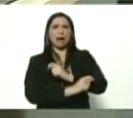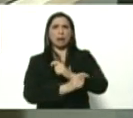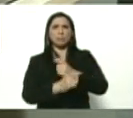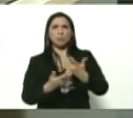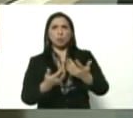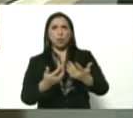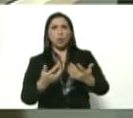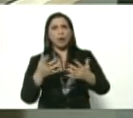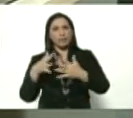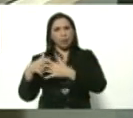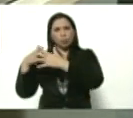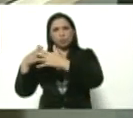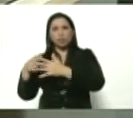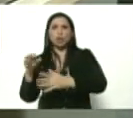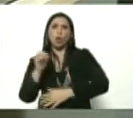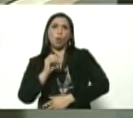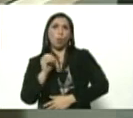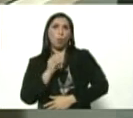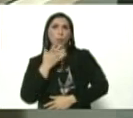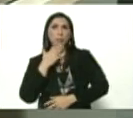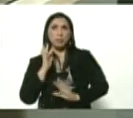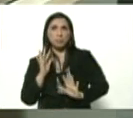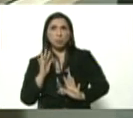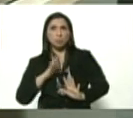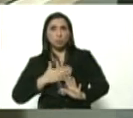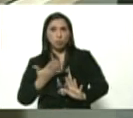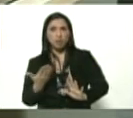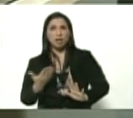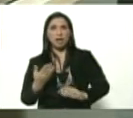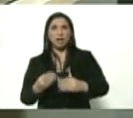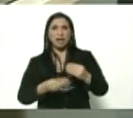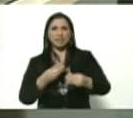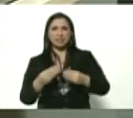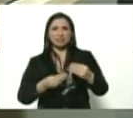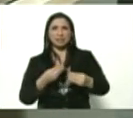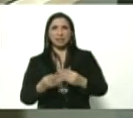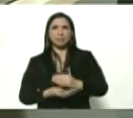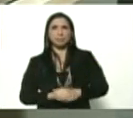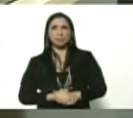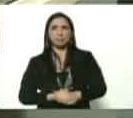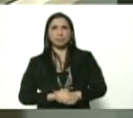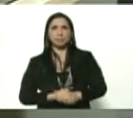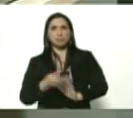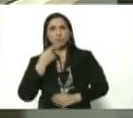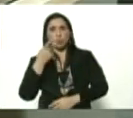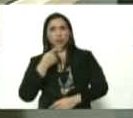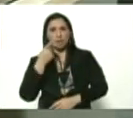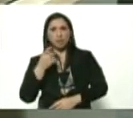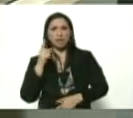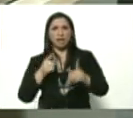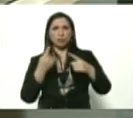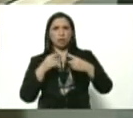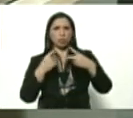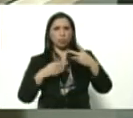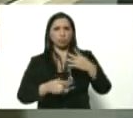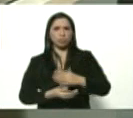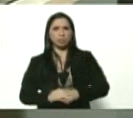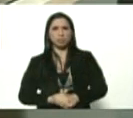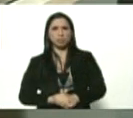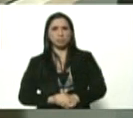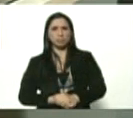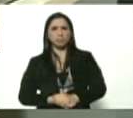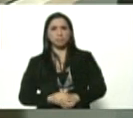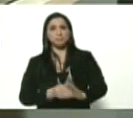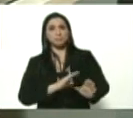los Estados Unidos? ¿O ellos ahora también podrán pasar a hacer alguna ficha, digamos, política para alguna otra cosa? Y la